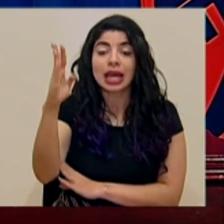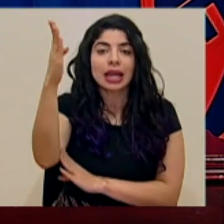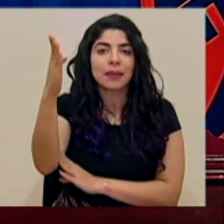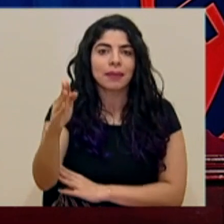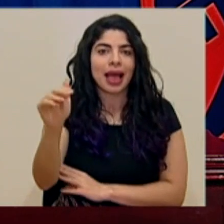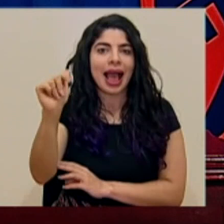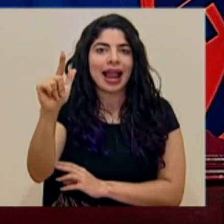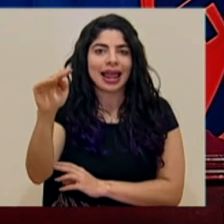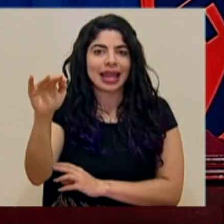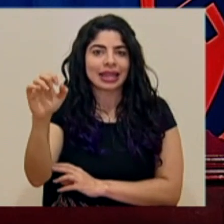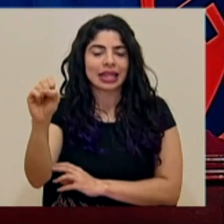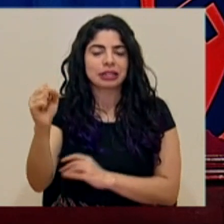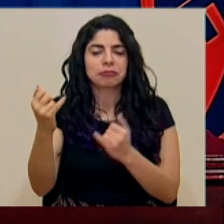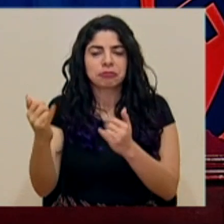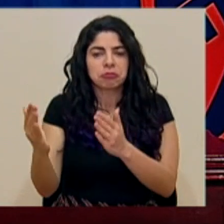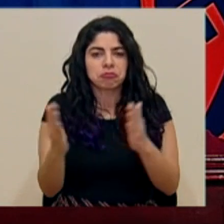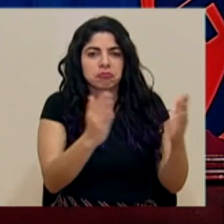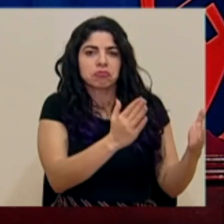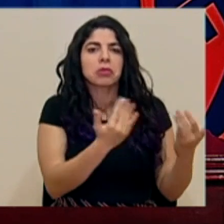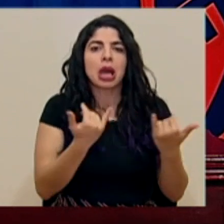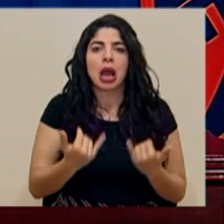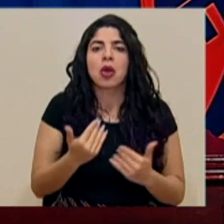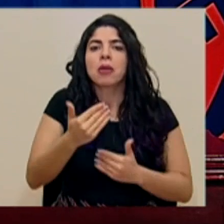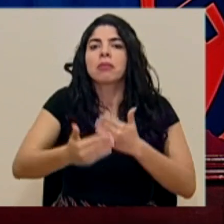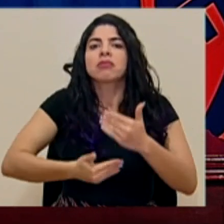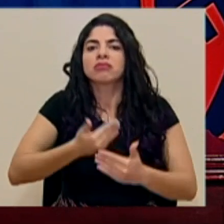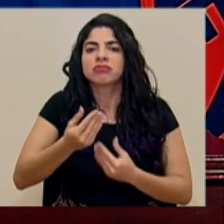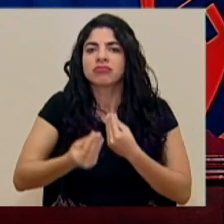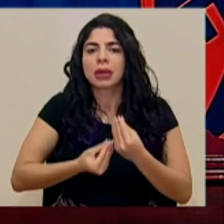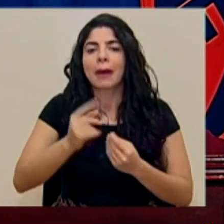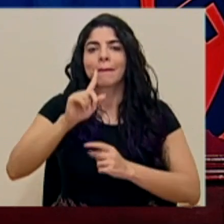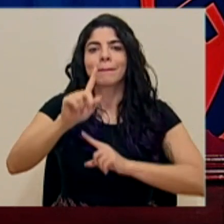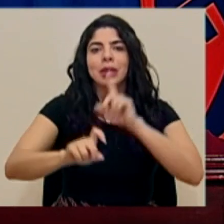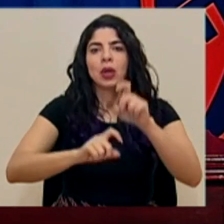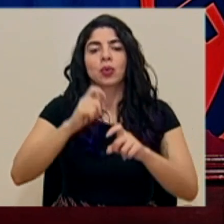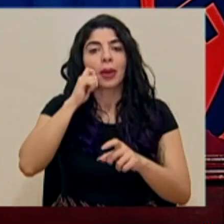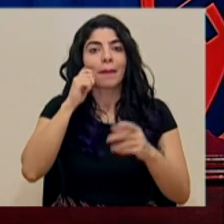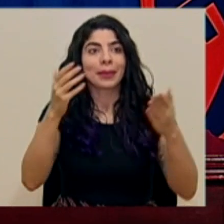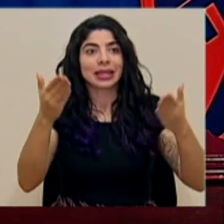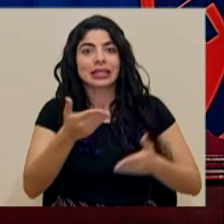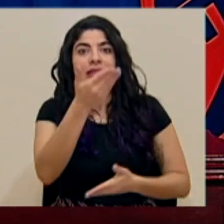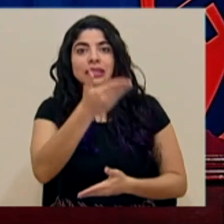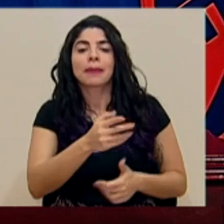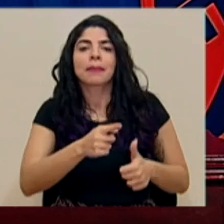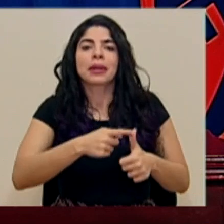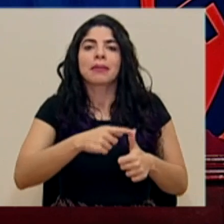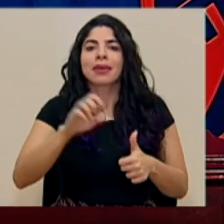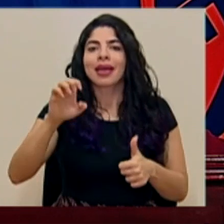presidencia.go.cr/inclinada-alertas. A continuación procedemos con las consultas presenciales con el colega Edgar